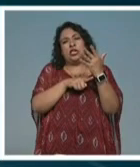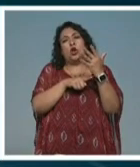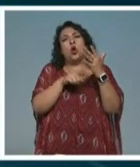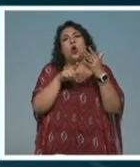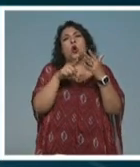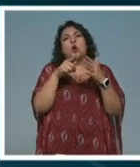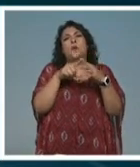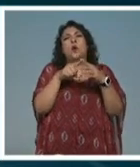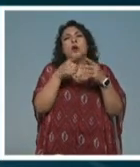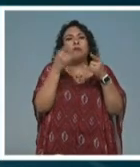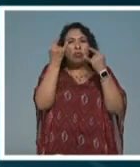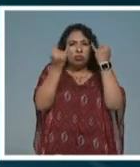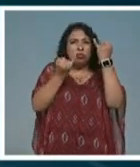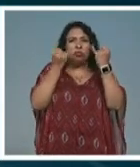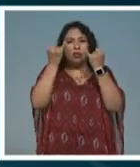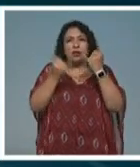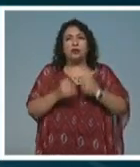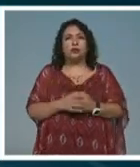creación.